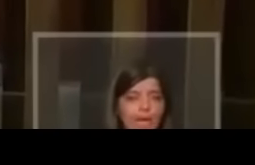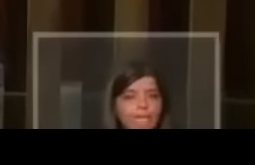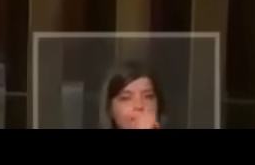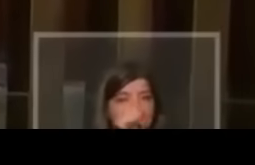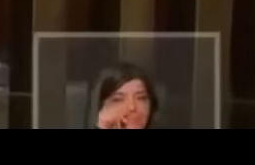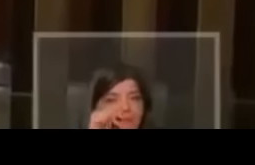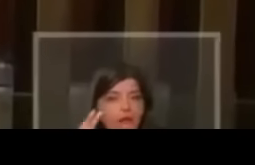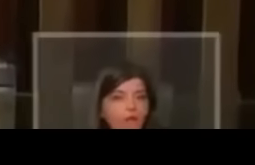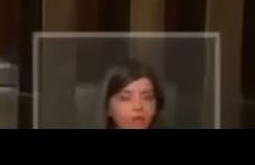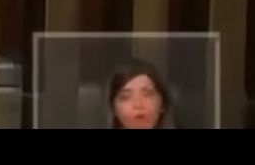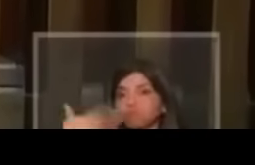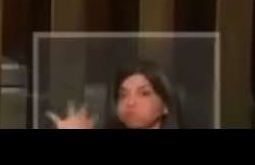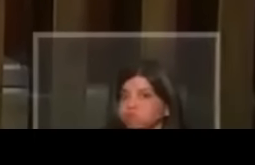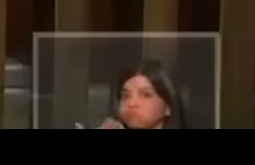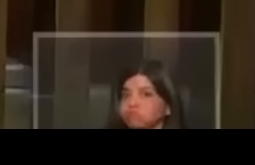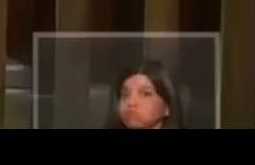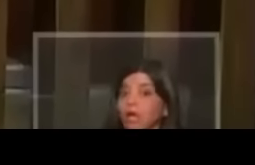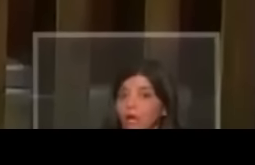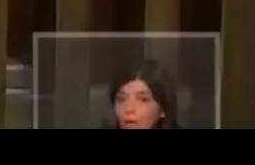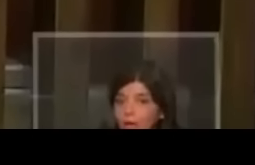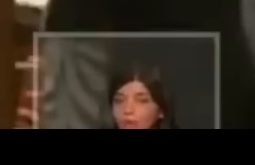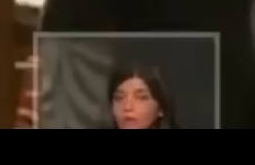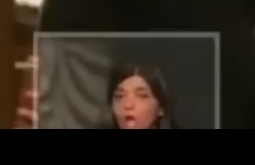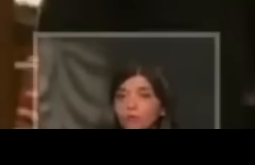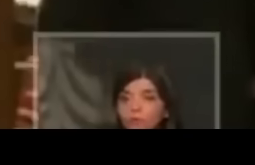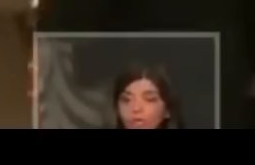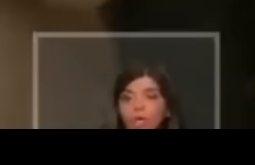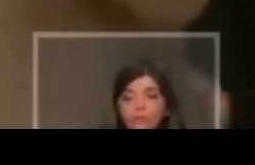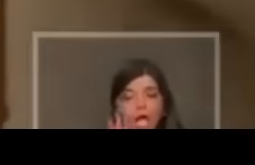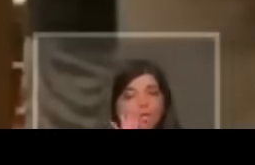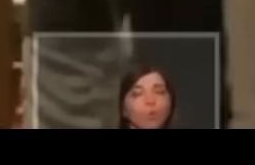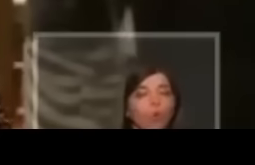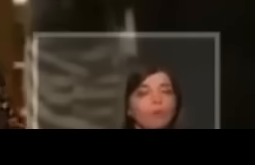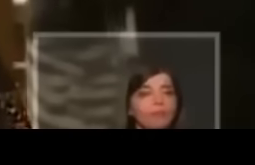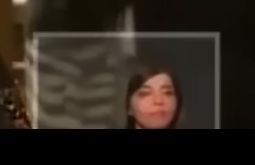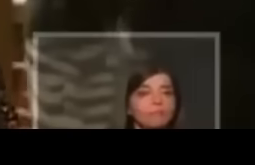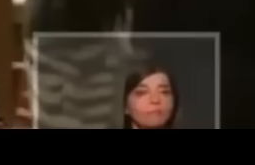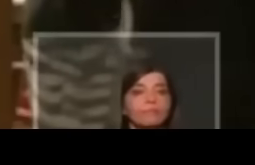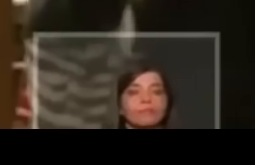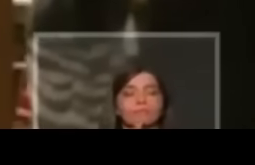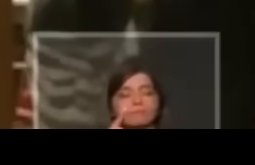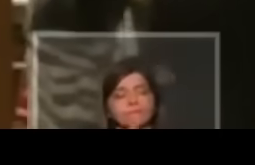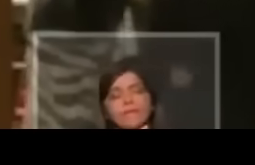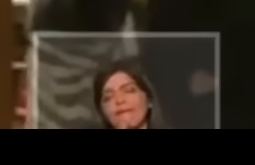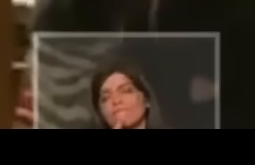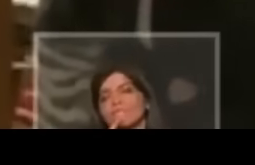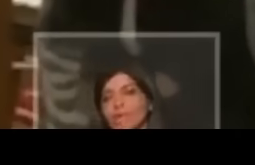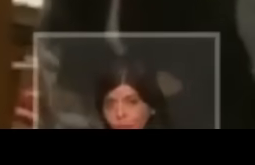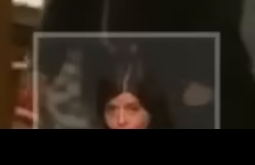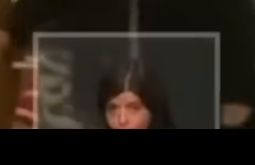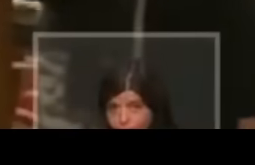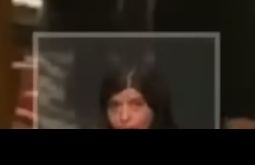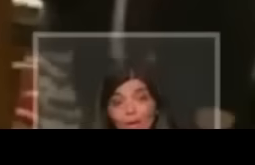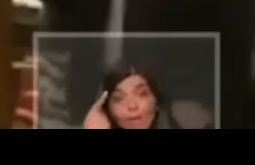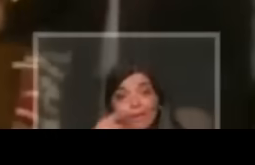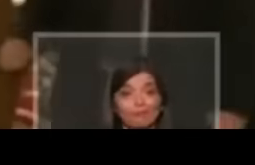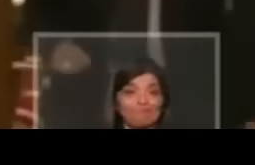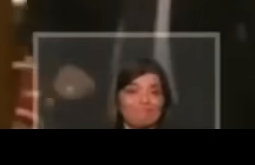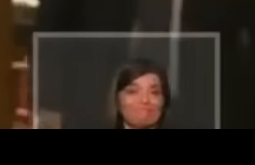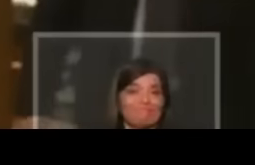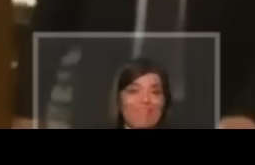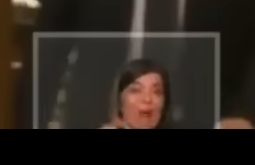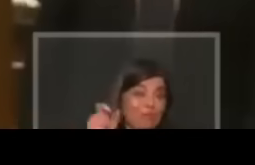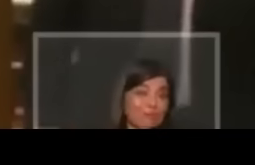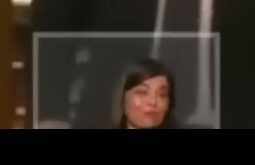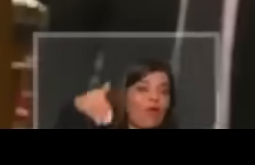o más terrible que tenemos en nuestro país que tiene que ver con el narcotráfico efectivamente no se ve muy bien pero yo insisto es la ciudadanía las unas qui deci Si